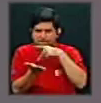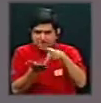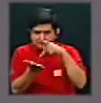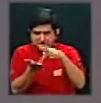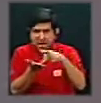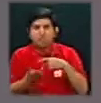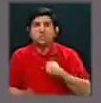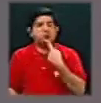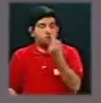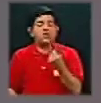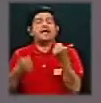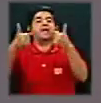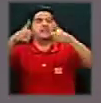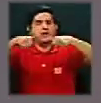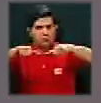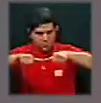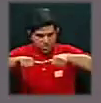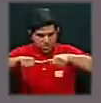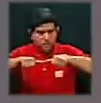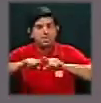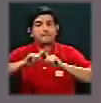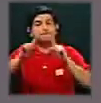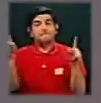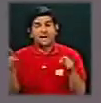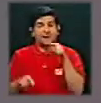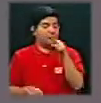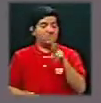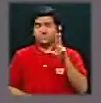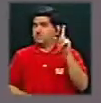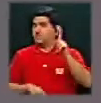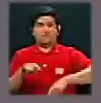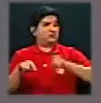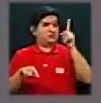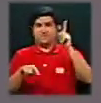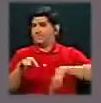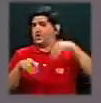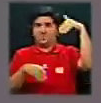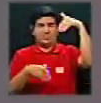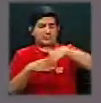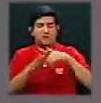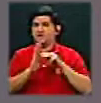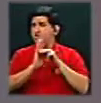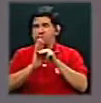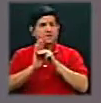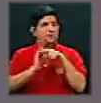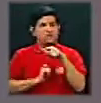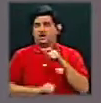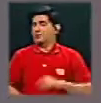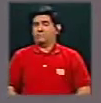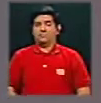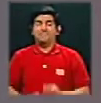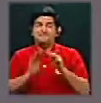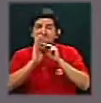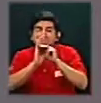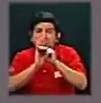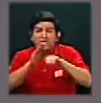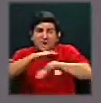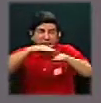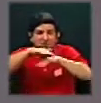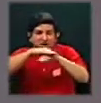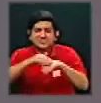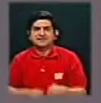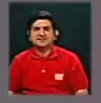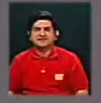buenos salarios, yo diría estoy de acuerdo. Uh-huh. Lo que pasa es que eso no es posible dentro de este modelo, porque el modelo se basa